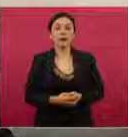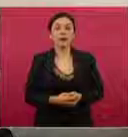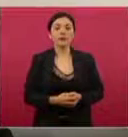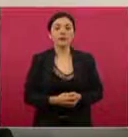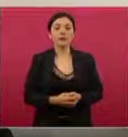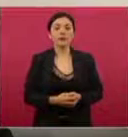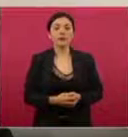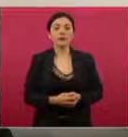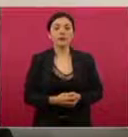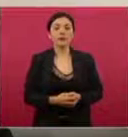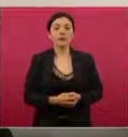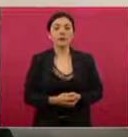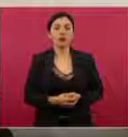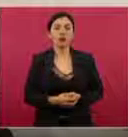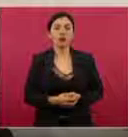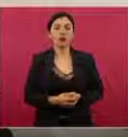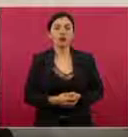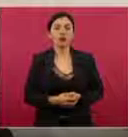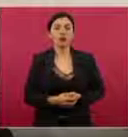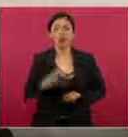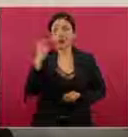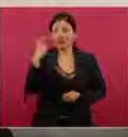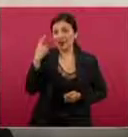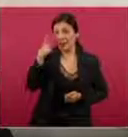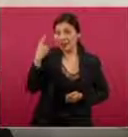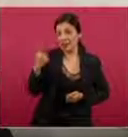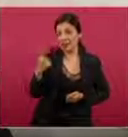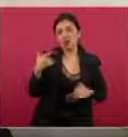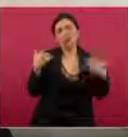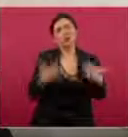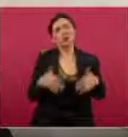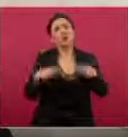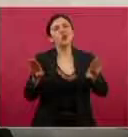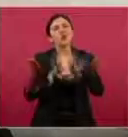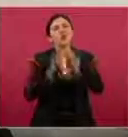Esto es un milagro.